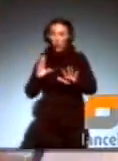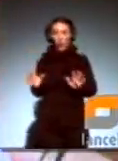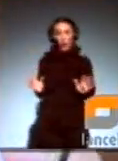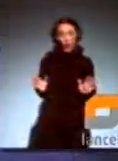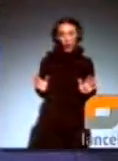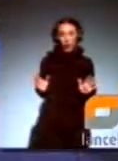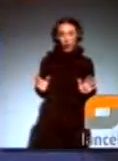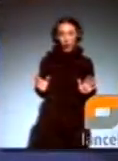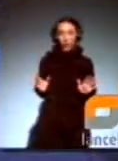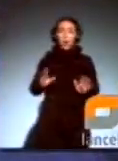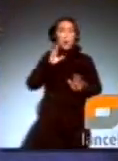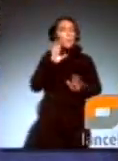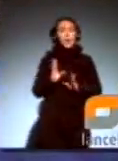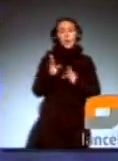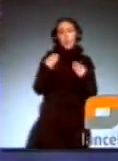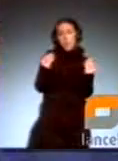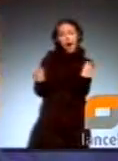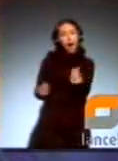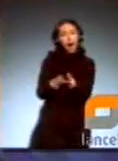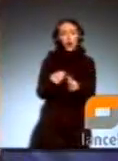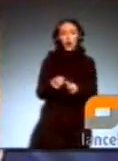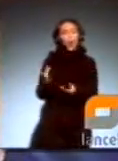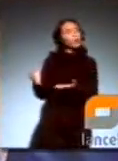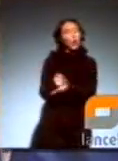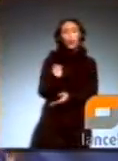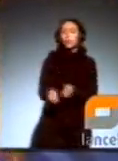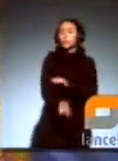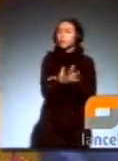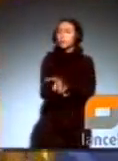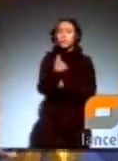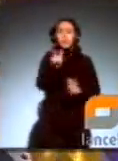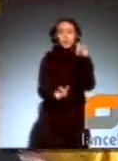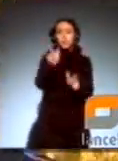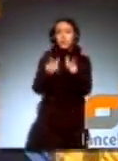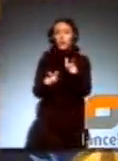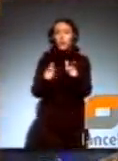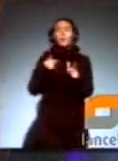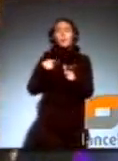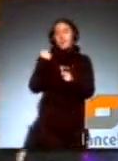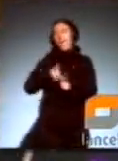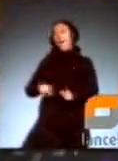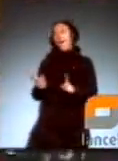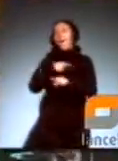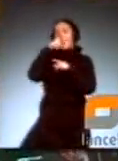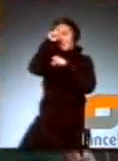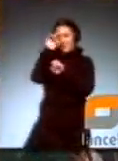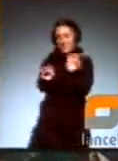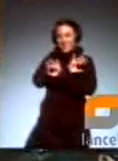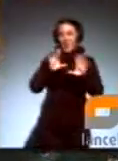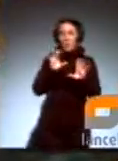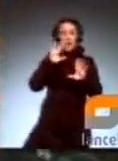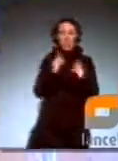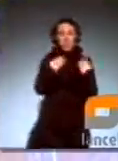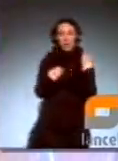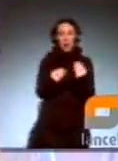Cuentan que con barro todos nos crearon, pues pensando en eso ya lo tengo claro. El del hombre estaba medio